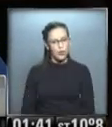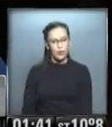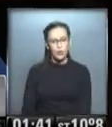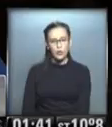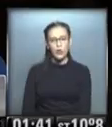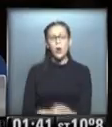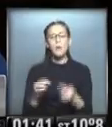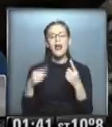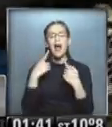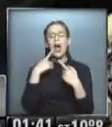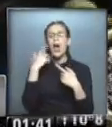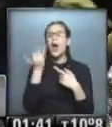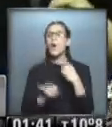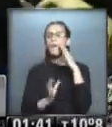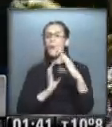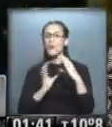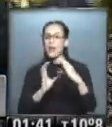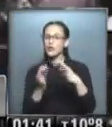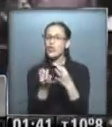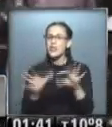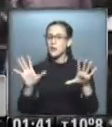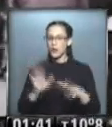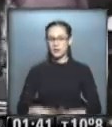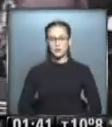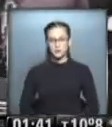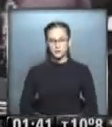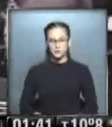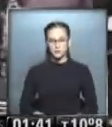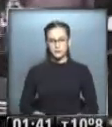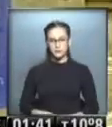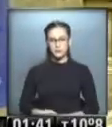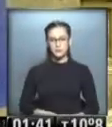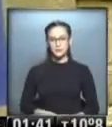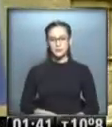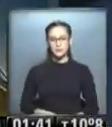para tratar de tener una comunicación más democrática.